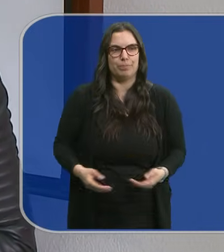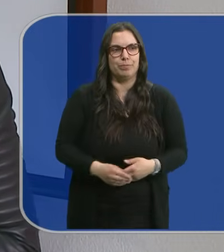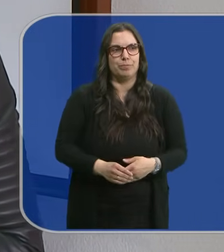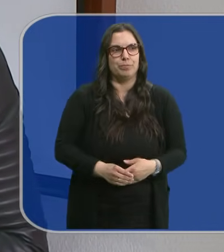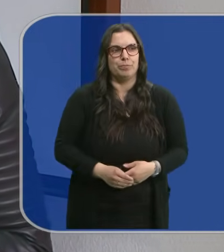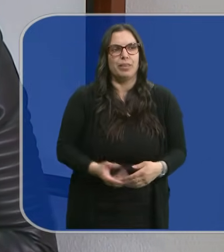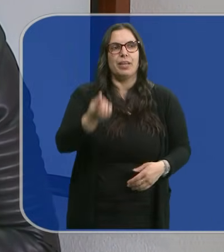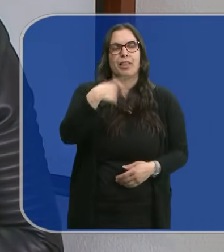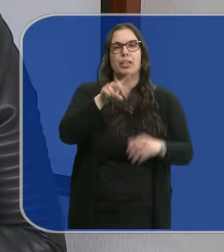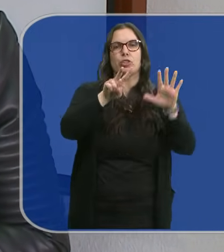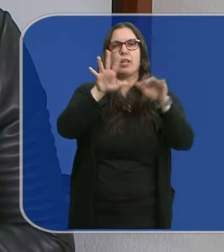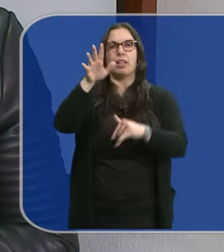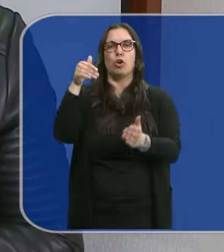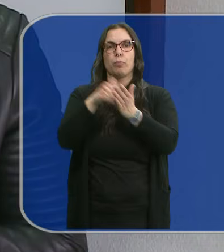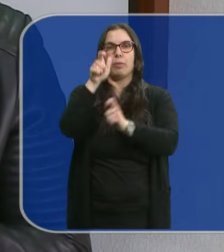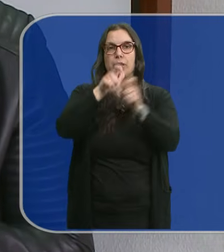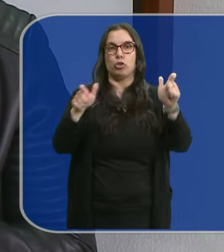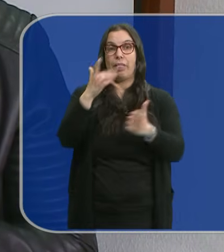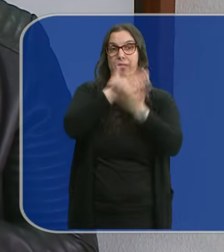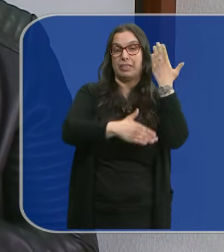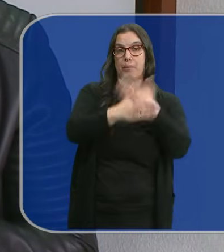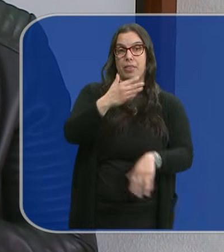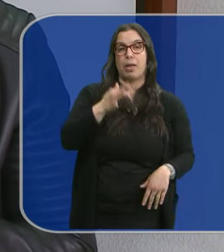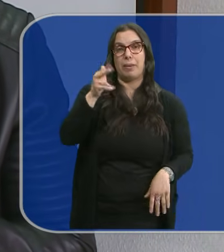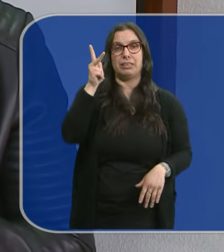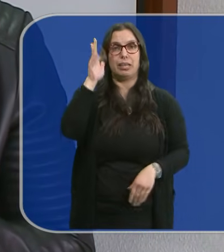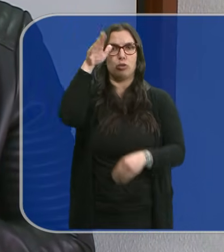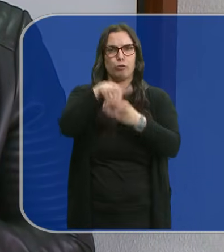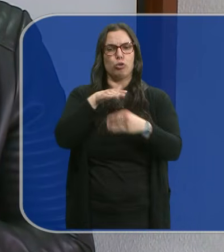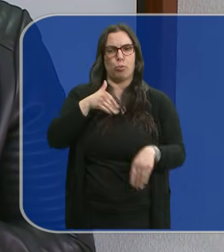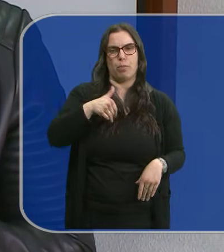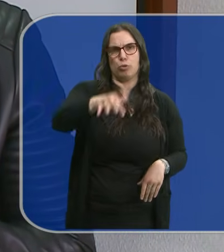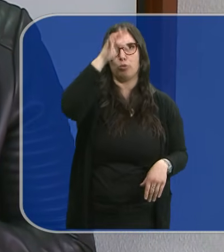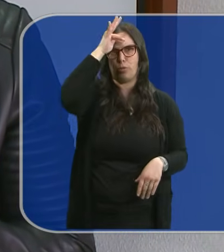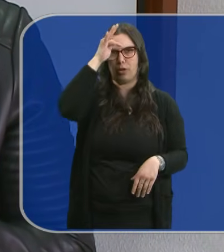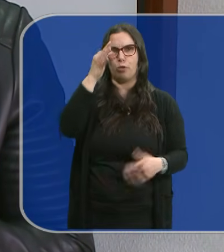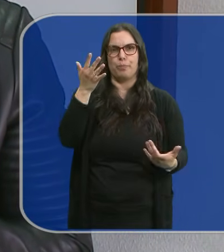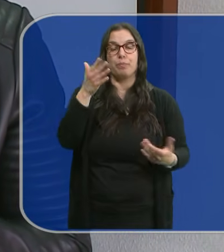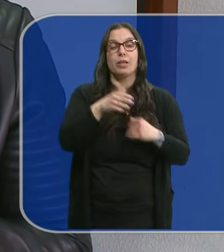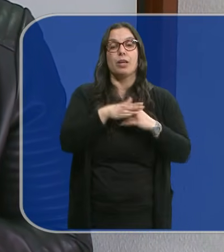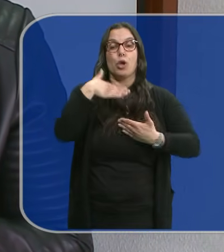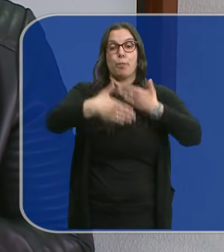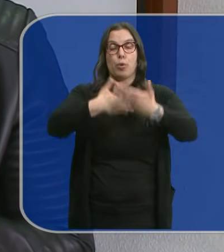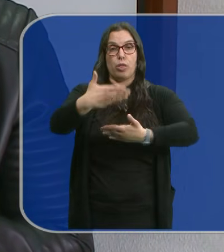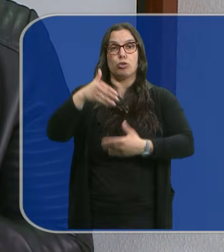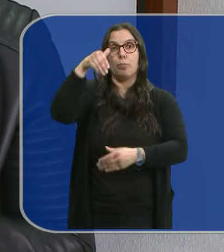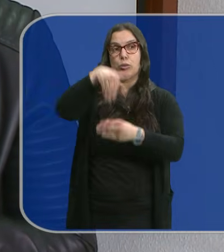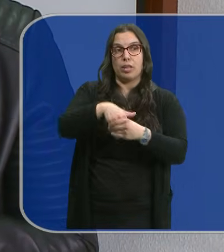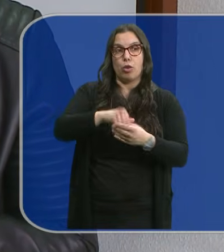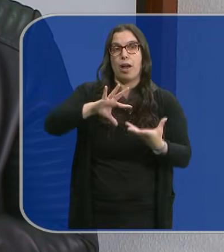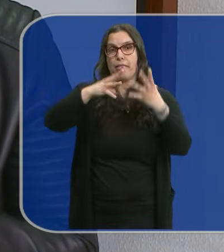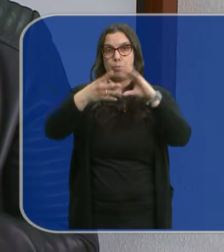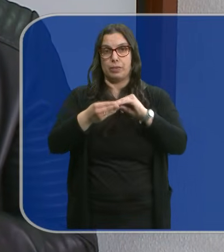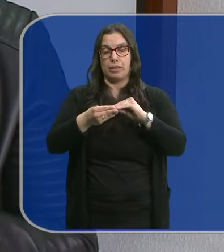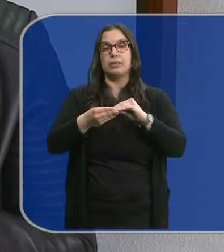Más de 175.000 personas con discapacidad y derecho a voto están llamadas a las urnas el próximo domingo. El proceso de votación no está